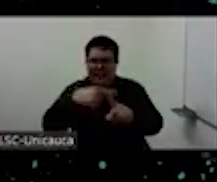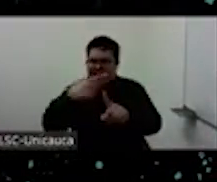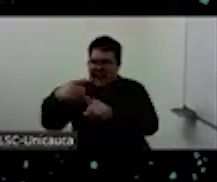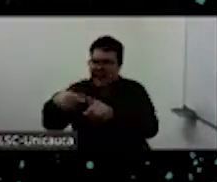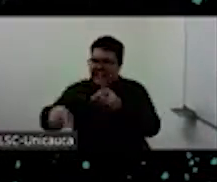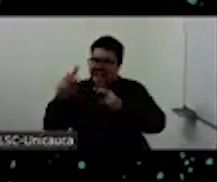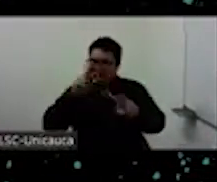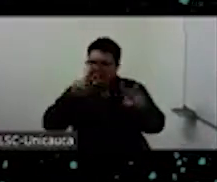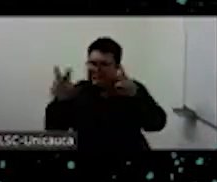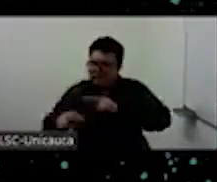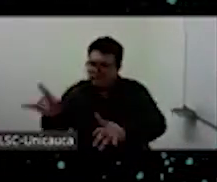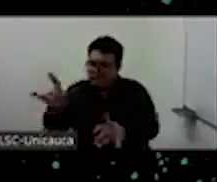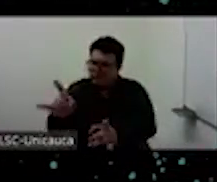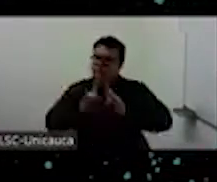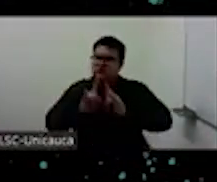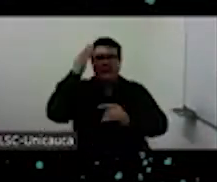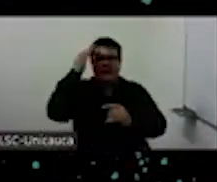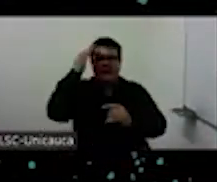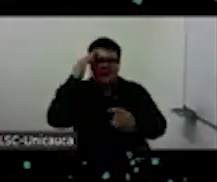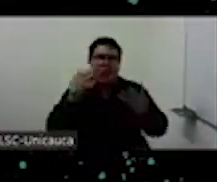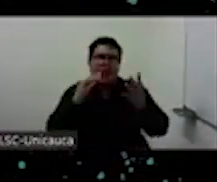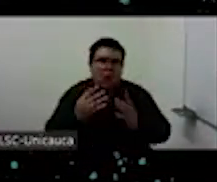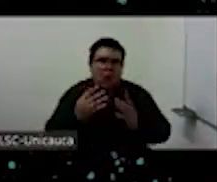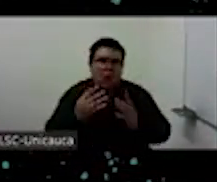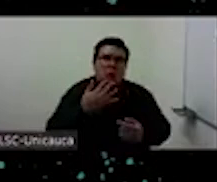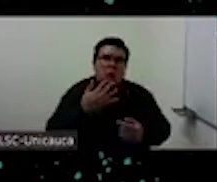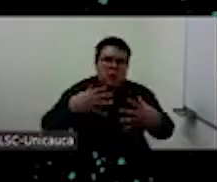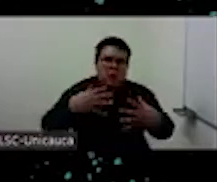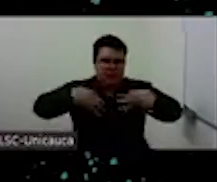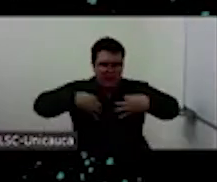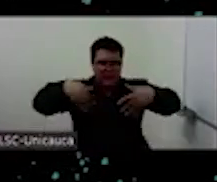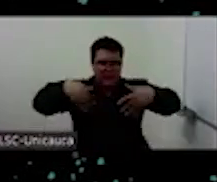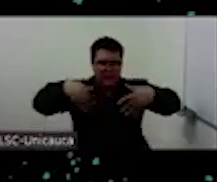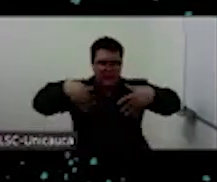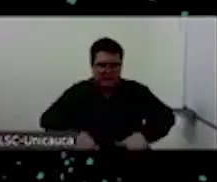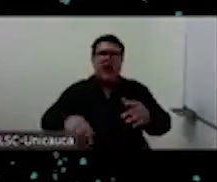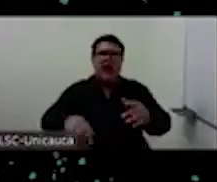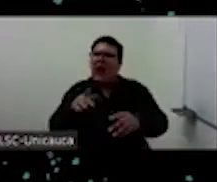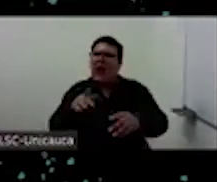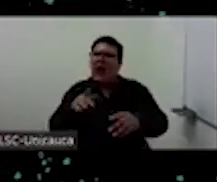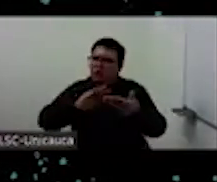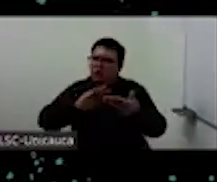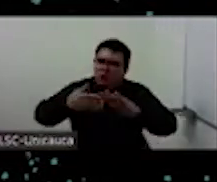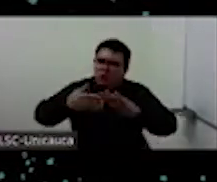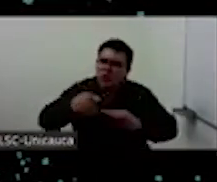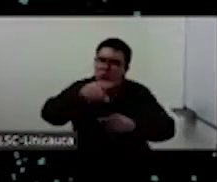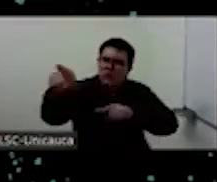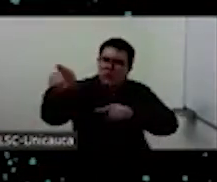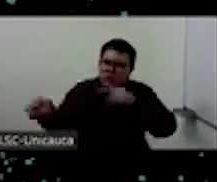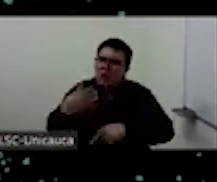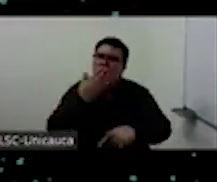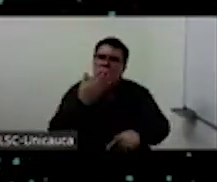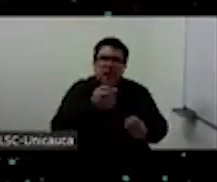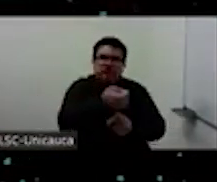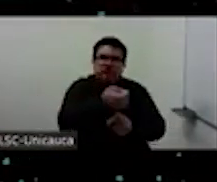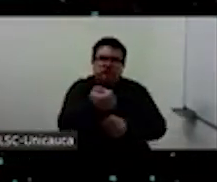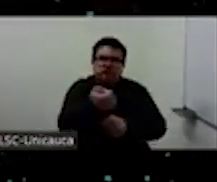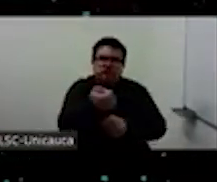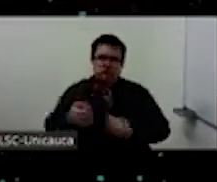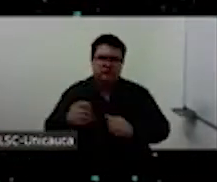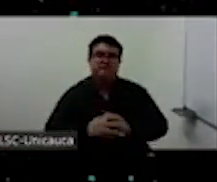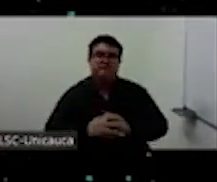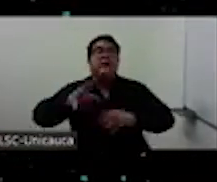de culturas vecinas, que habían alcanzado un mayor grado de perfeccionamiento. De esta manera,